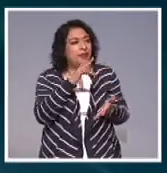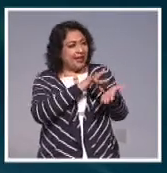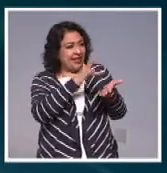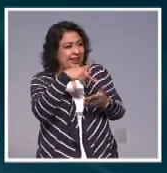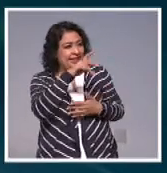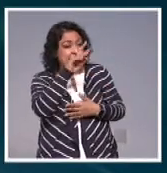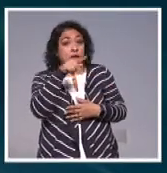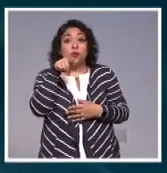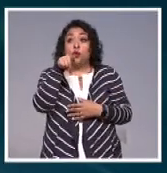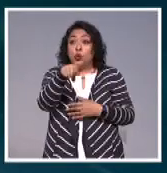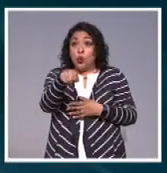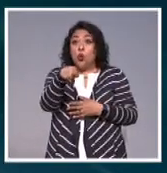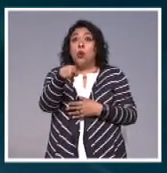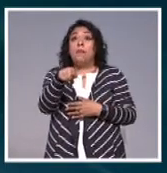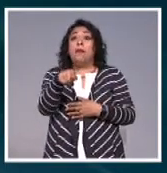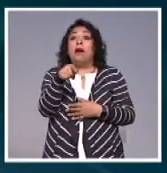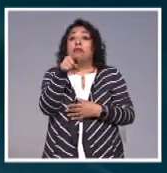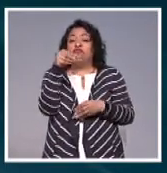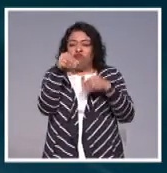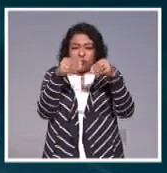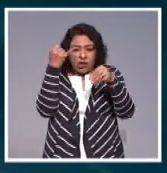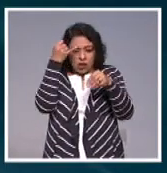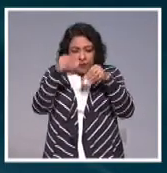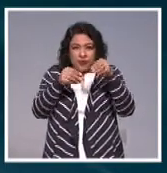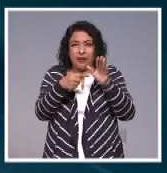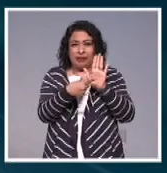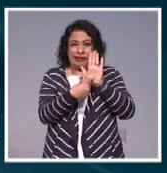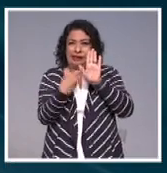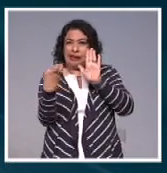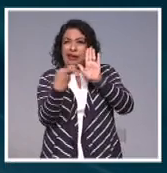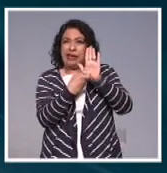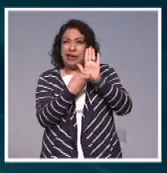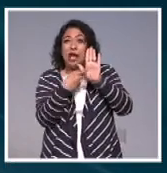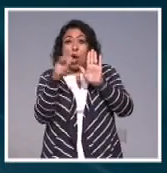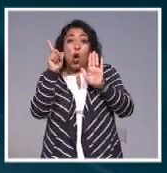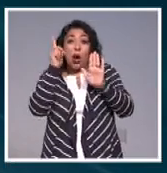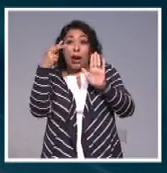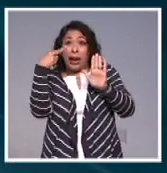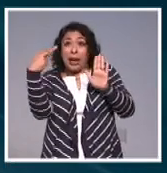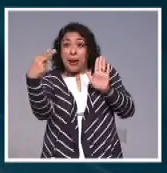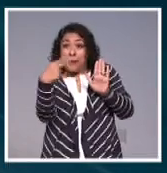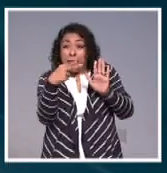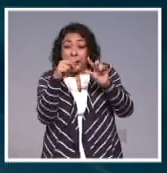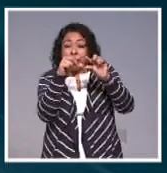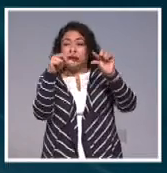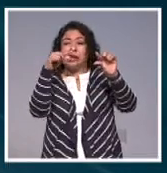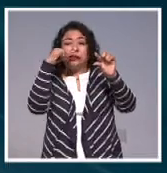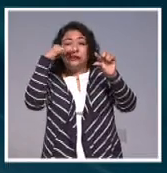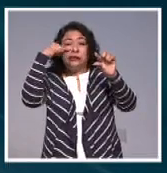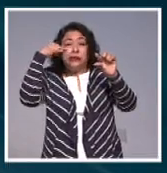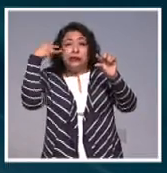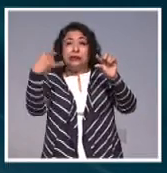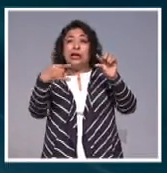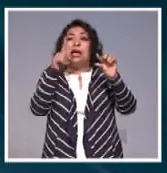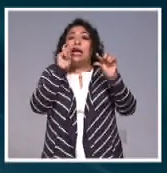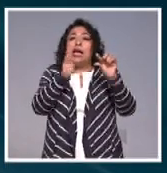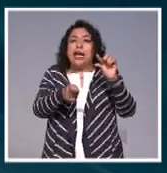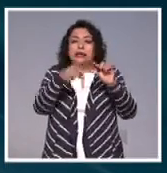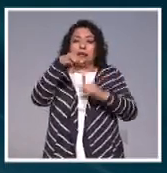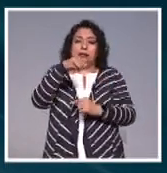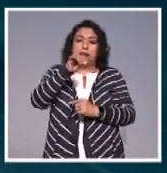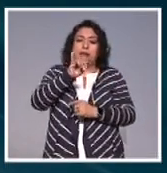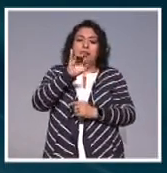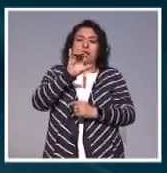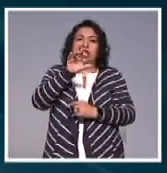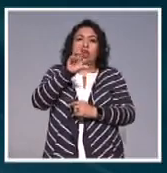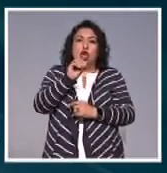gracias, Karen. Eres creadora de este tipo de dispositivos y espero lo alcancen a ver. Son microsistemas